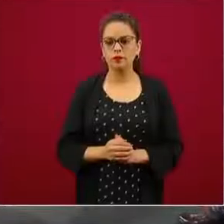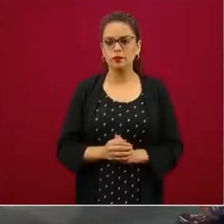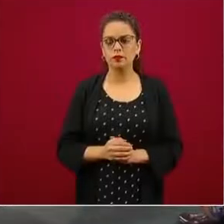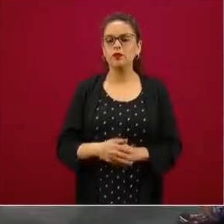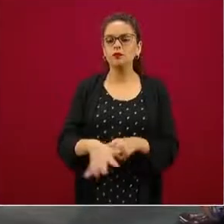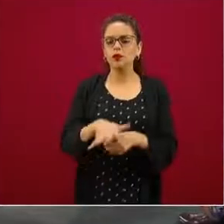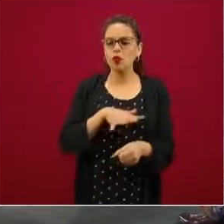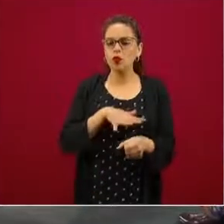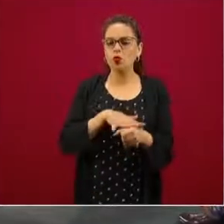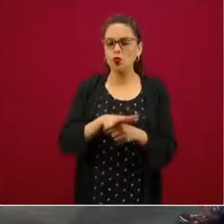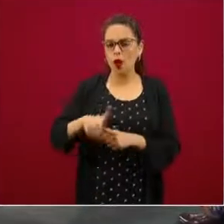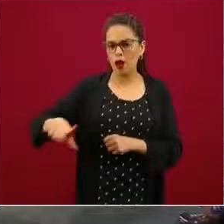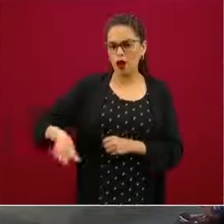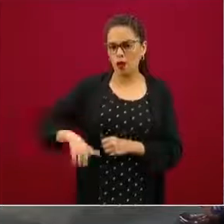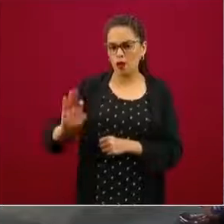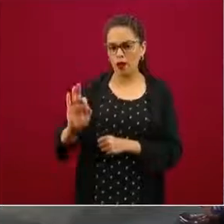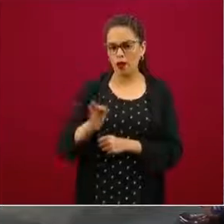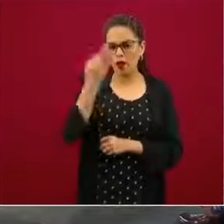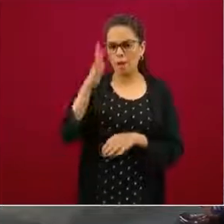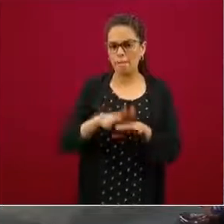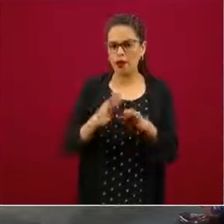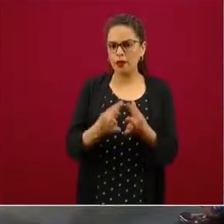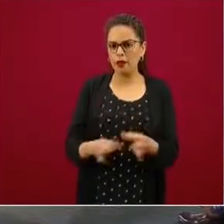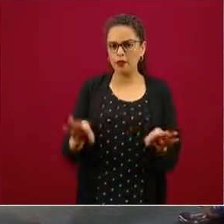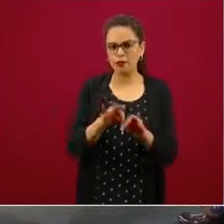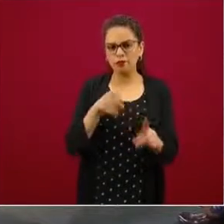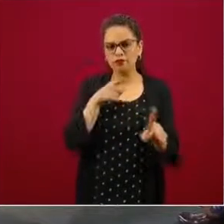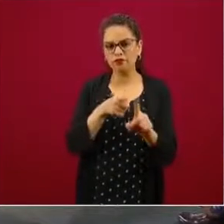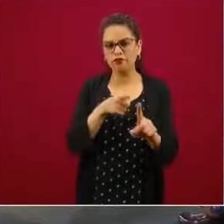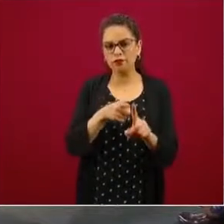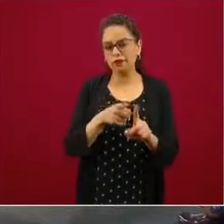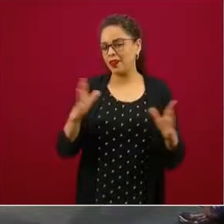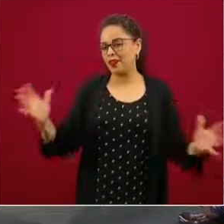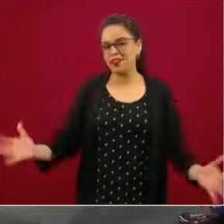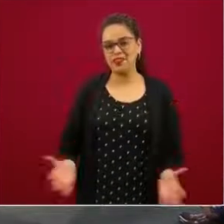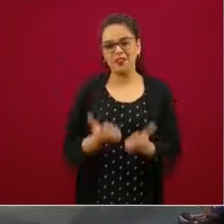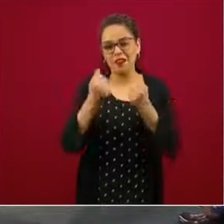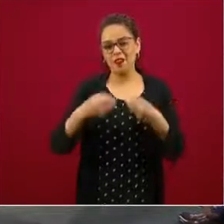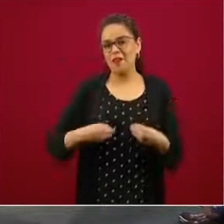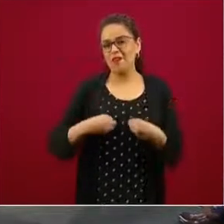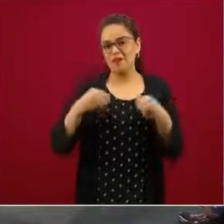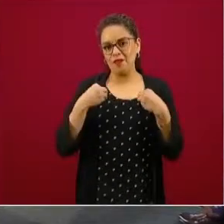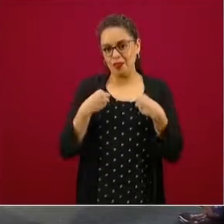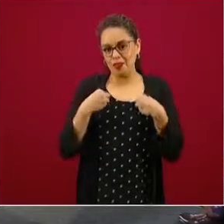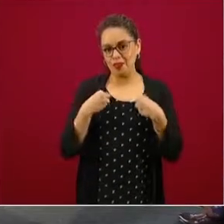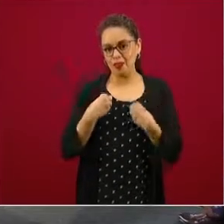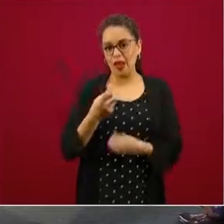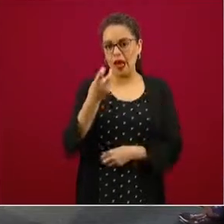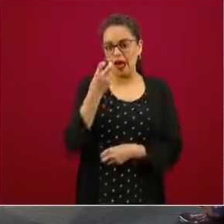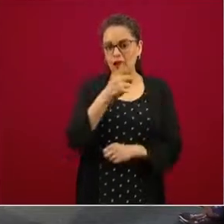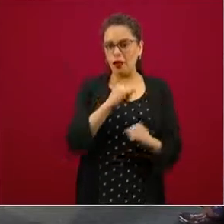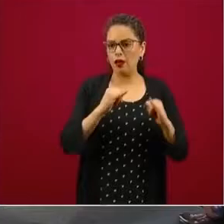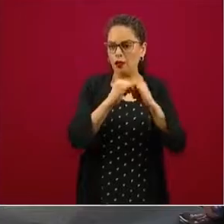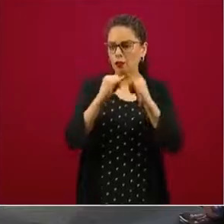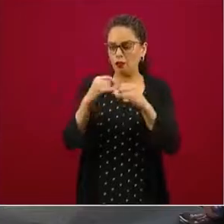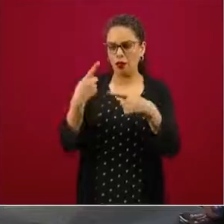del gobierno federal durante toda esta pandemia? Salvar vidas. Esto es lo que hacen las instituciones como el Seguro Social, la Secretaría